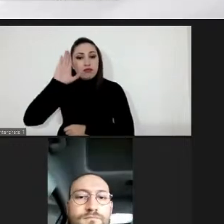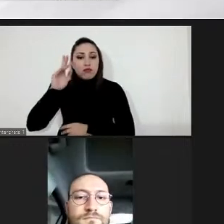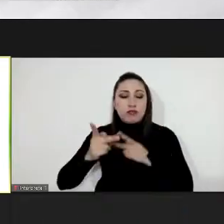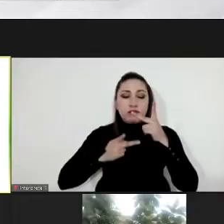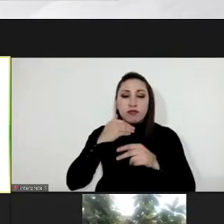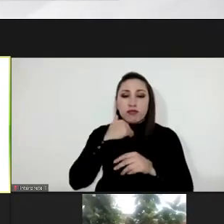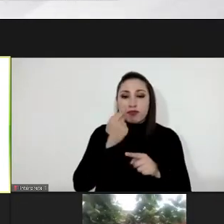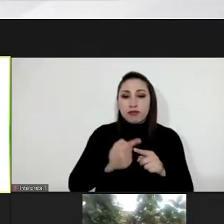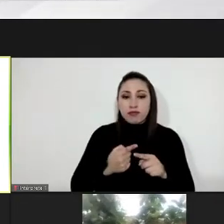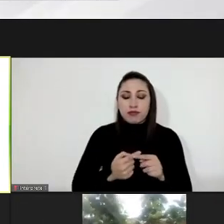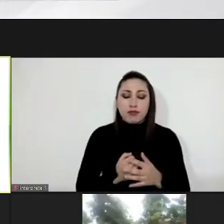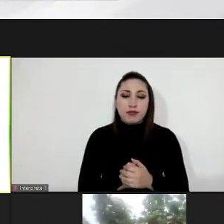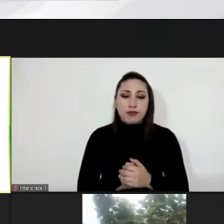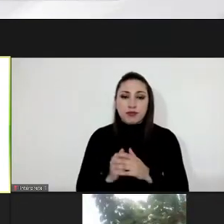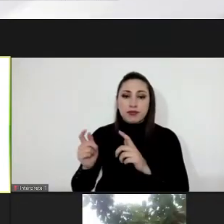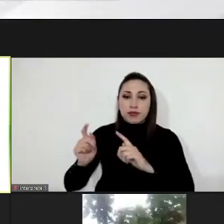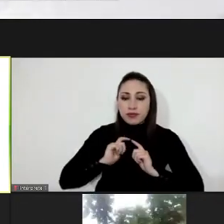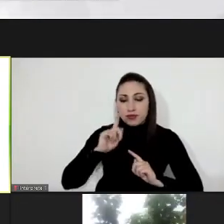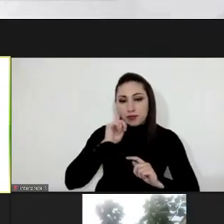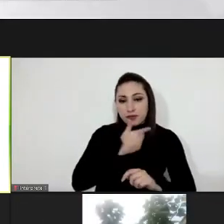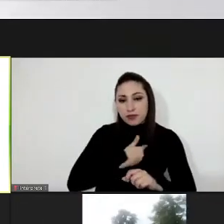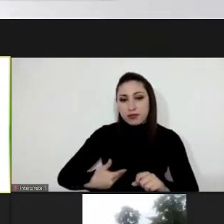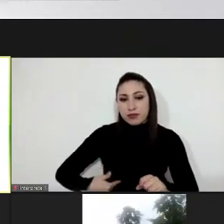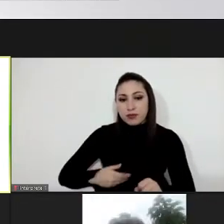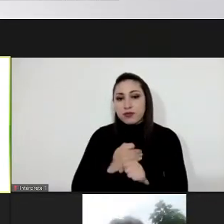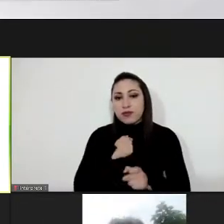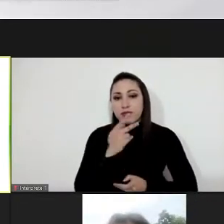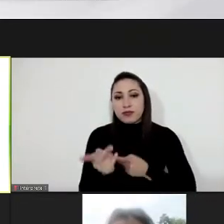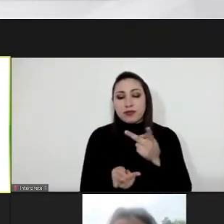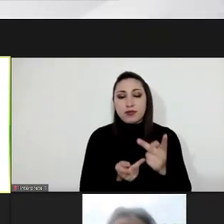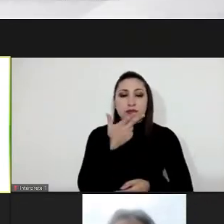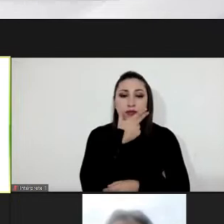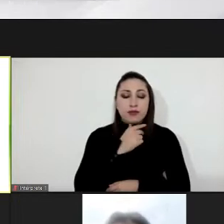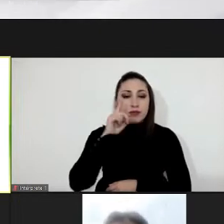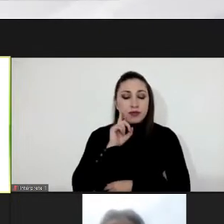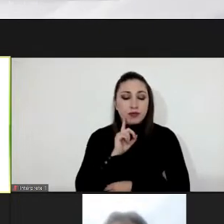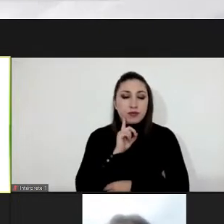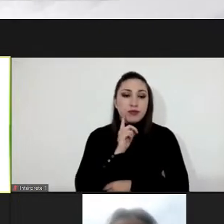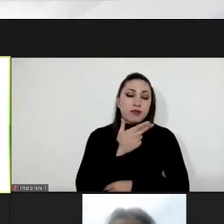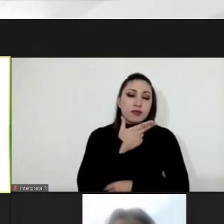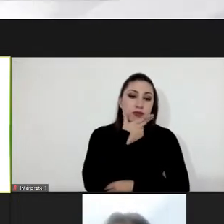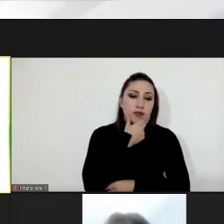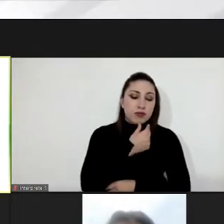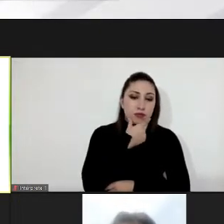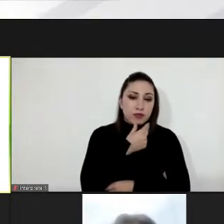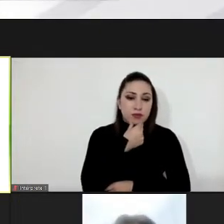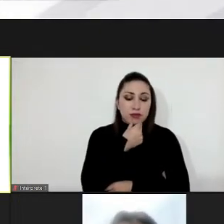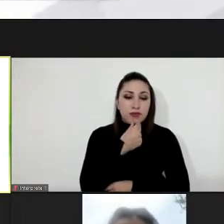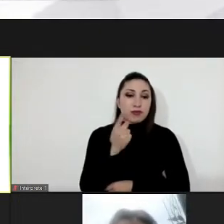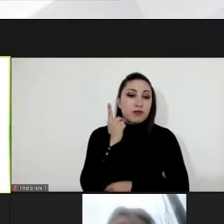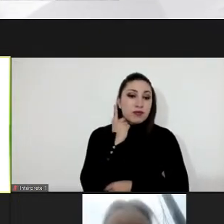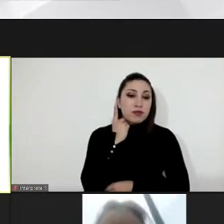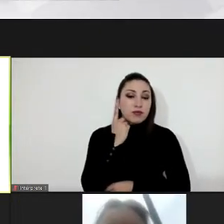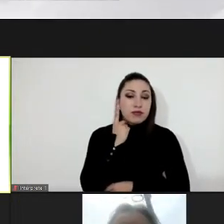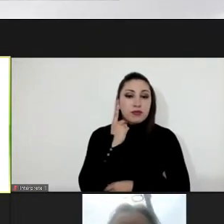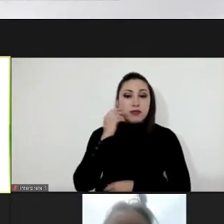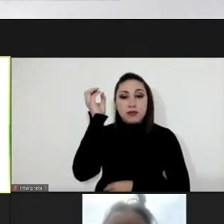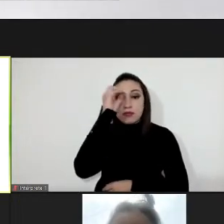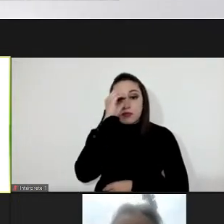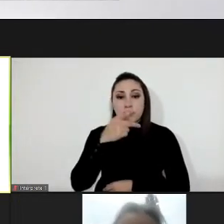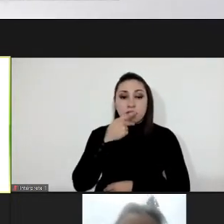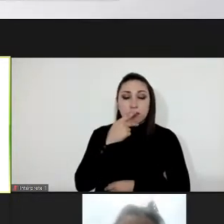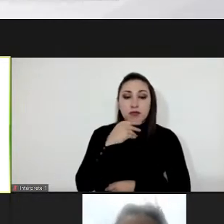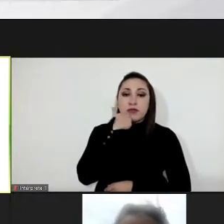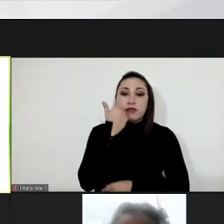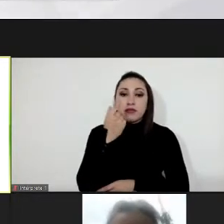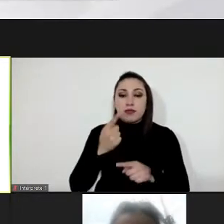Por instrucciones de la presidencia, se consulta a las diputadas y diputados integrantes si tienen algún comentario sobre el proyecto de dictamen de discusión. Quienes